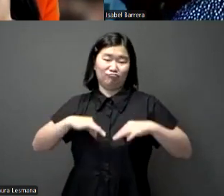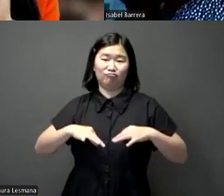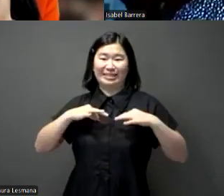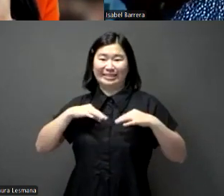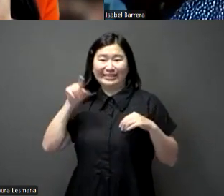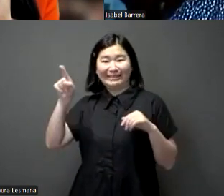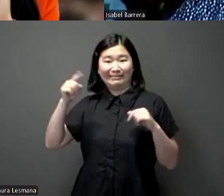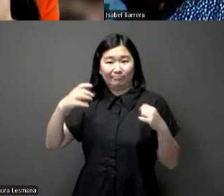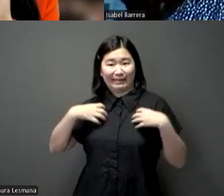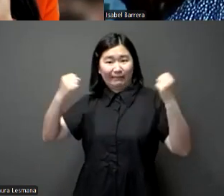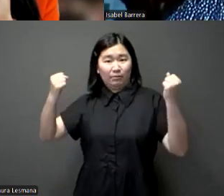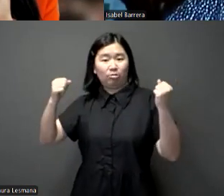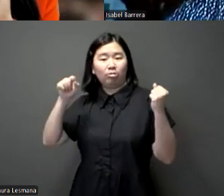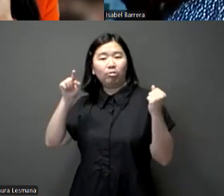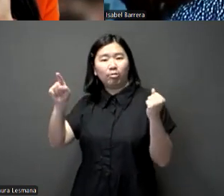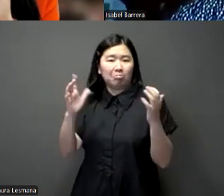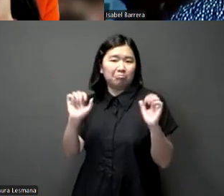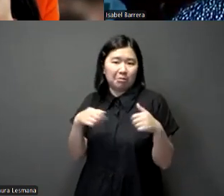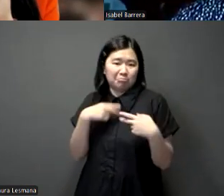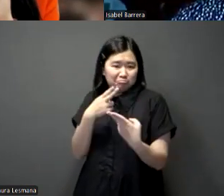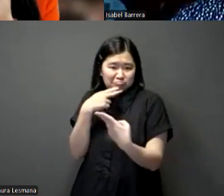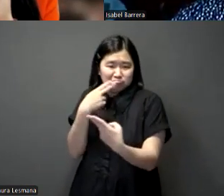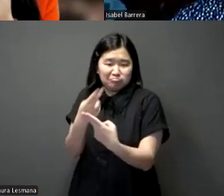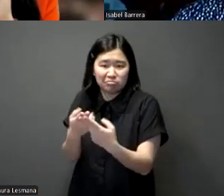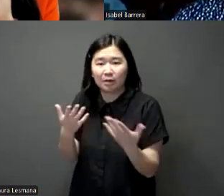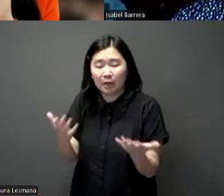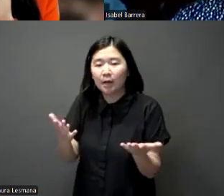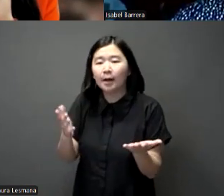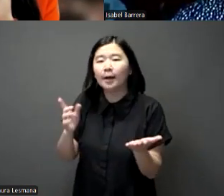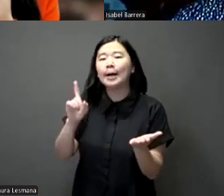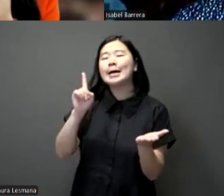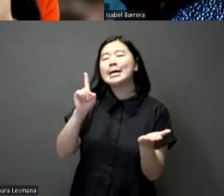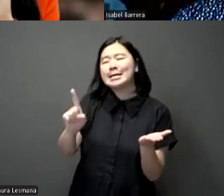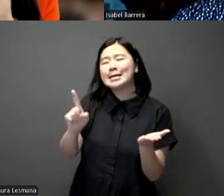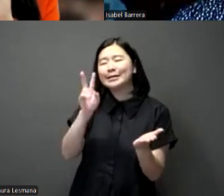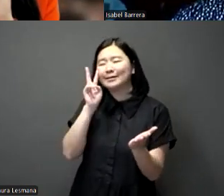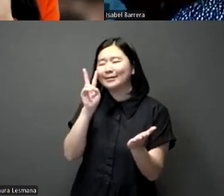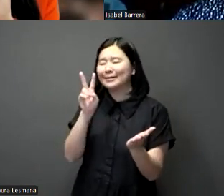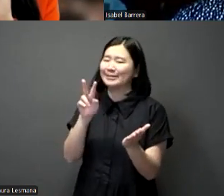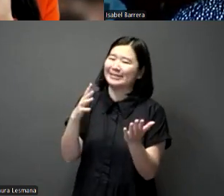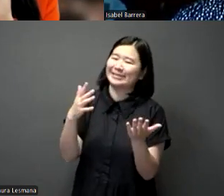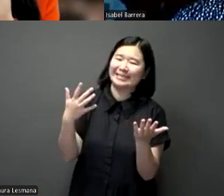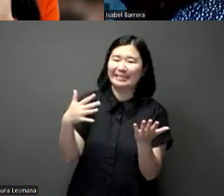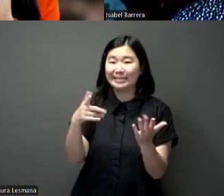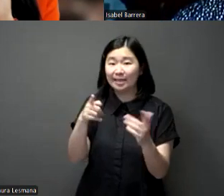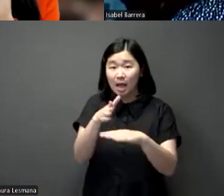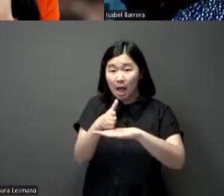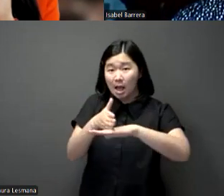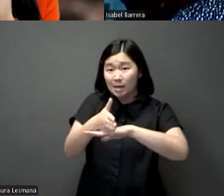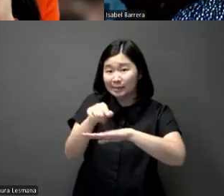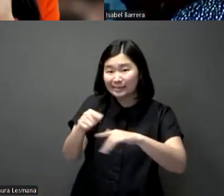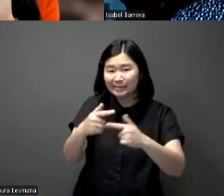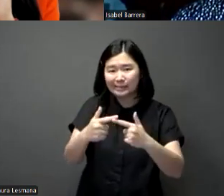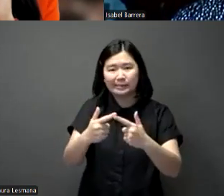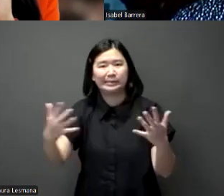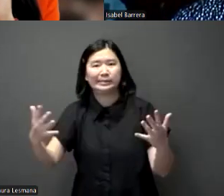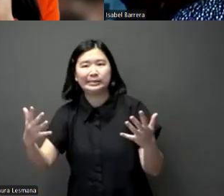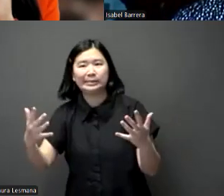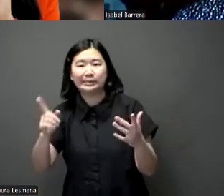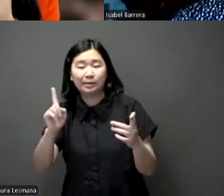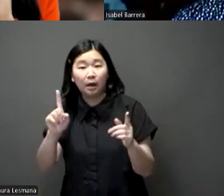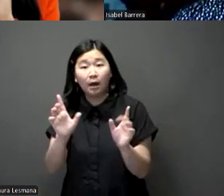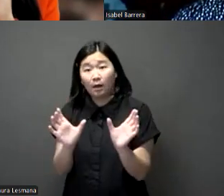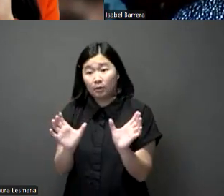nivel regional, la región de las Américas es una región que se caracteriza por tener capacidades en muchos de